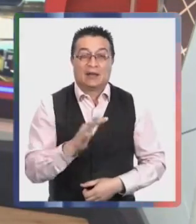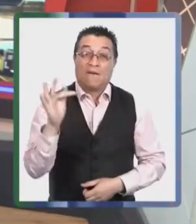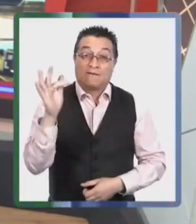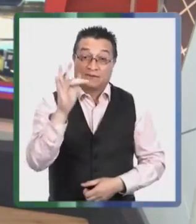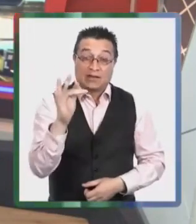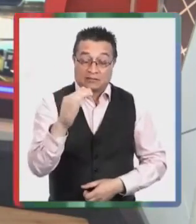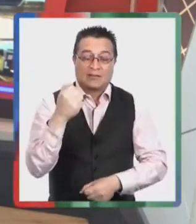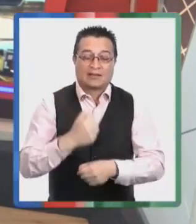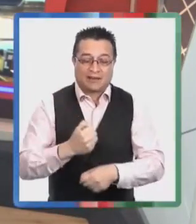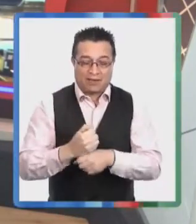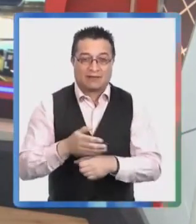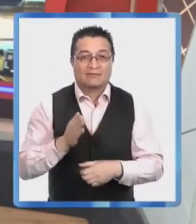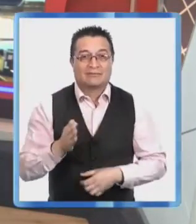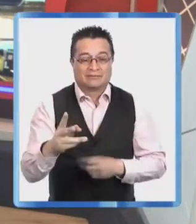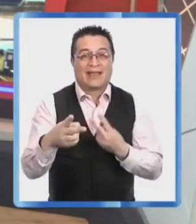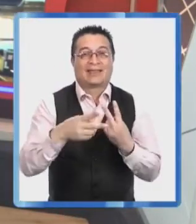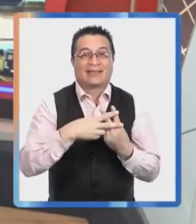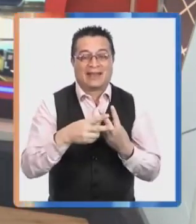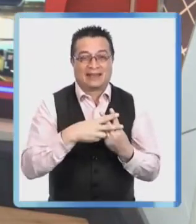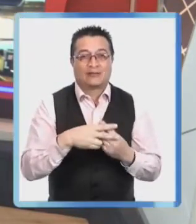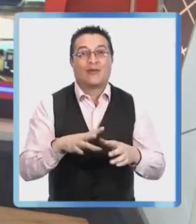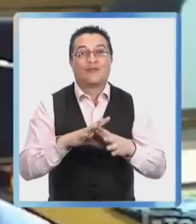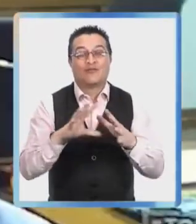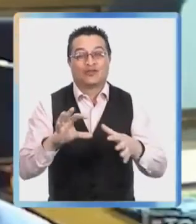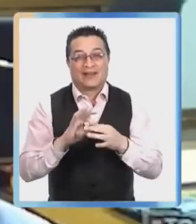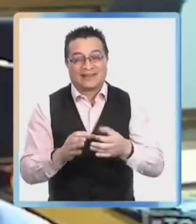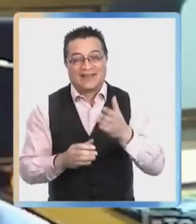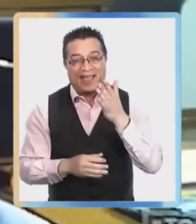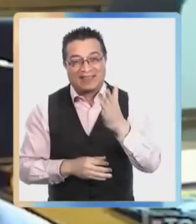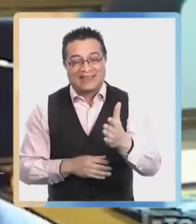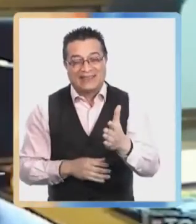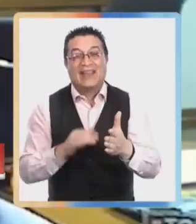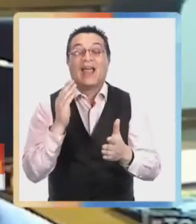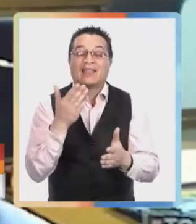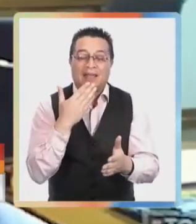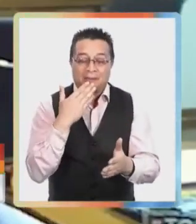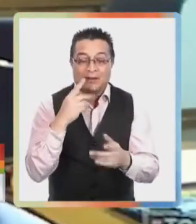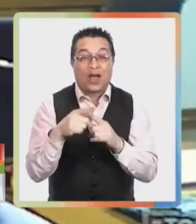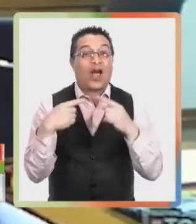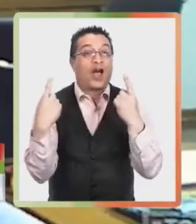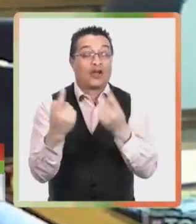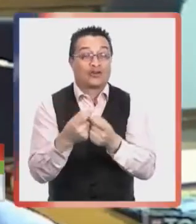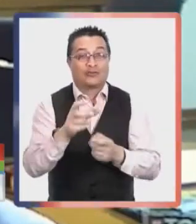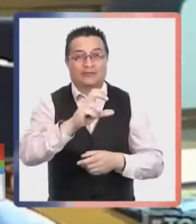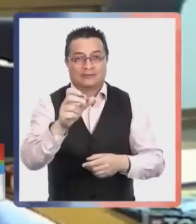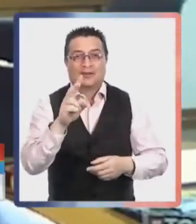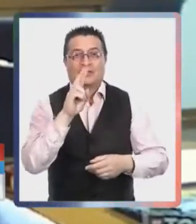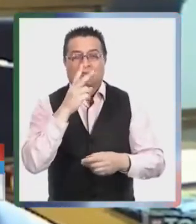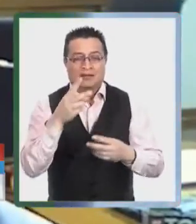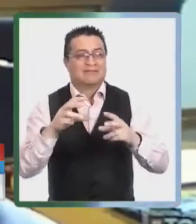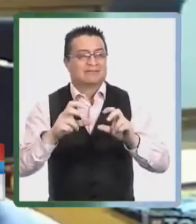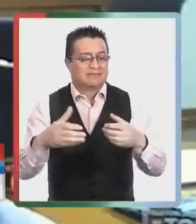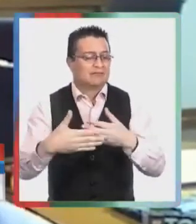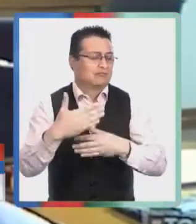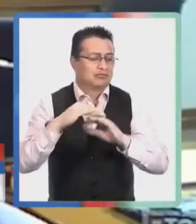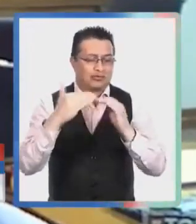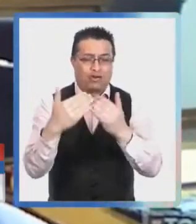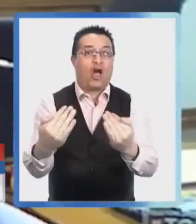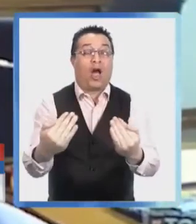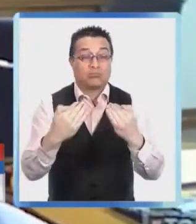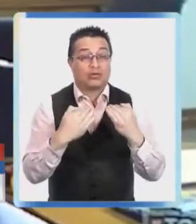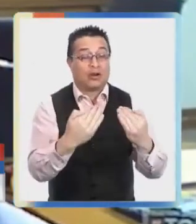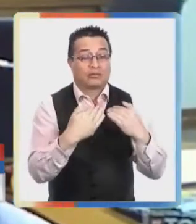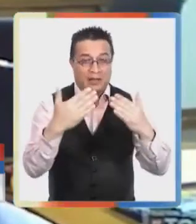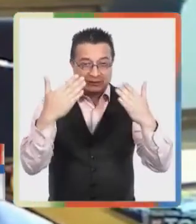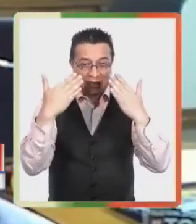los felicito por el trabajo que están realizando en teletón muchas gracias a ti y francisco y a todos todos los medios de comunicación ya ustedes en el canal que nos